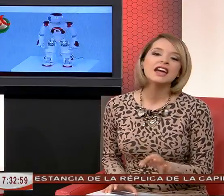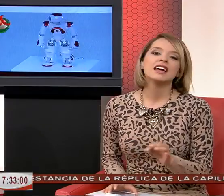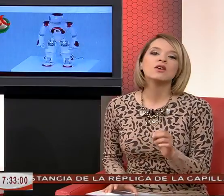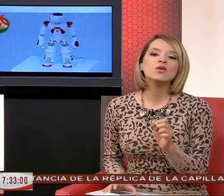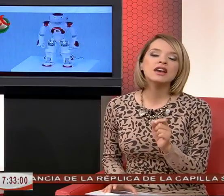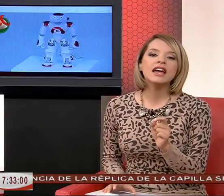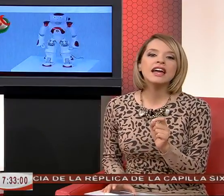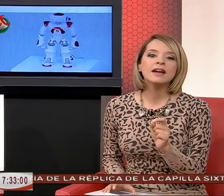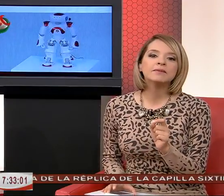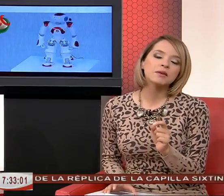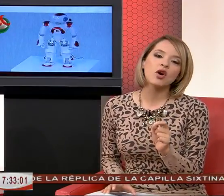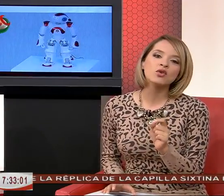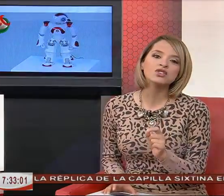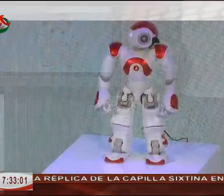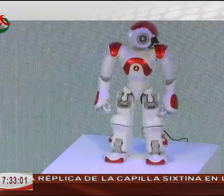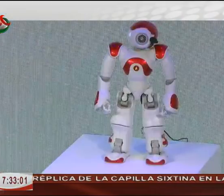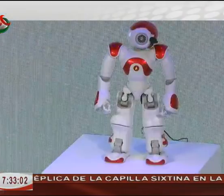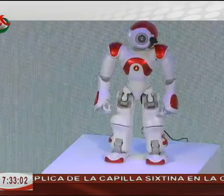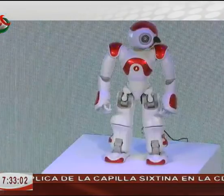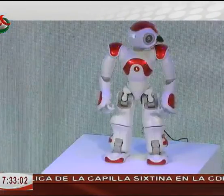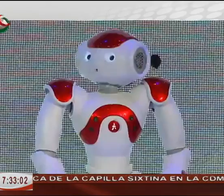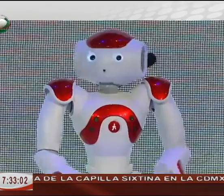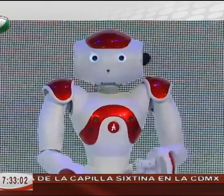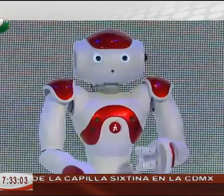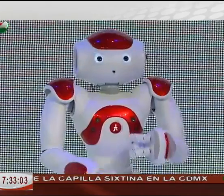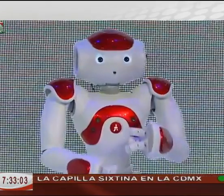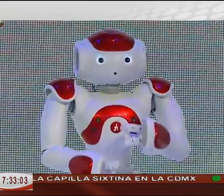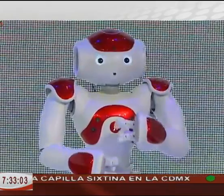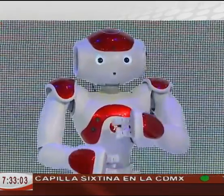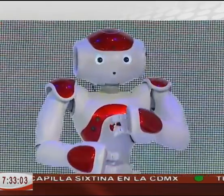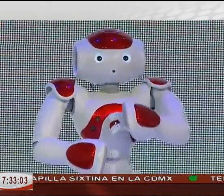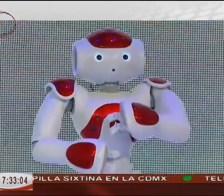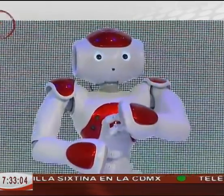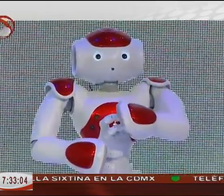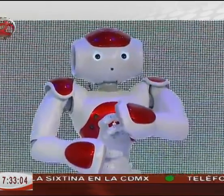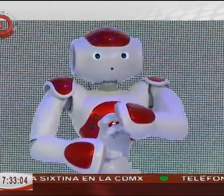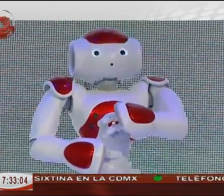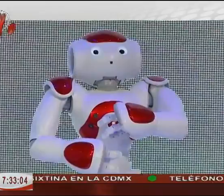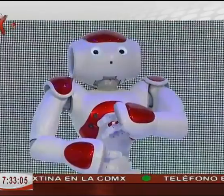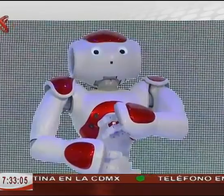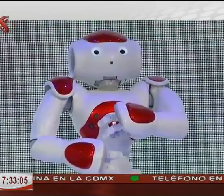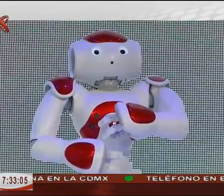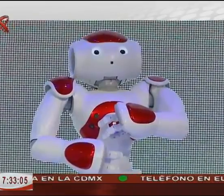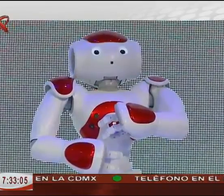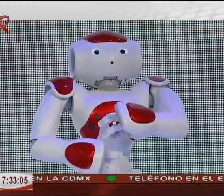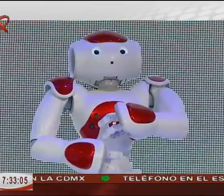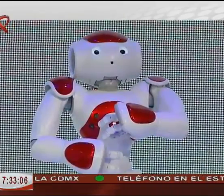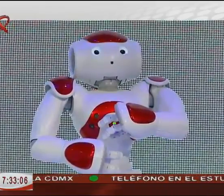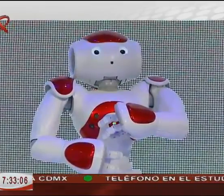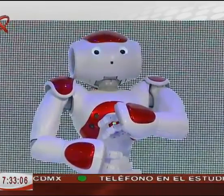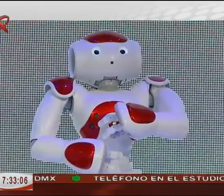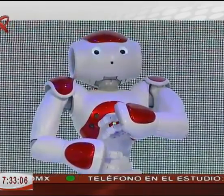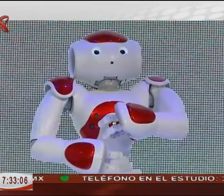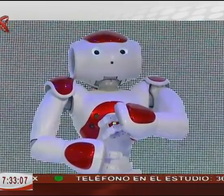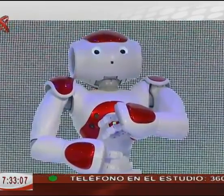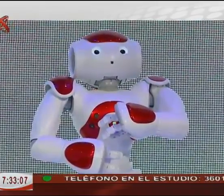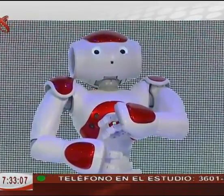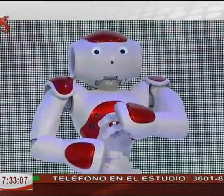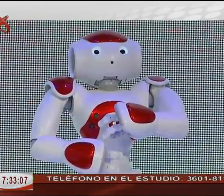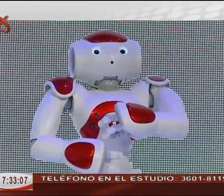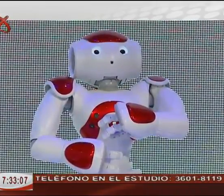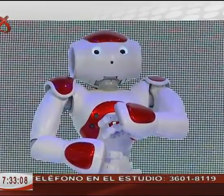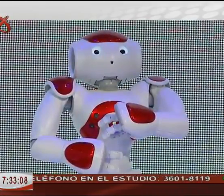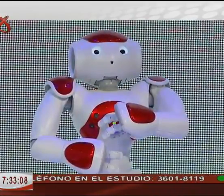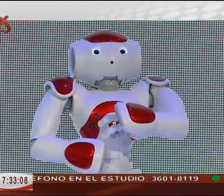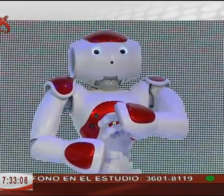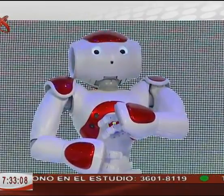primer concurso que se llama InnoTribe Challenge de América Latina, quienes fueron premiados con $10,000 y